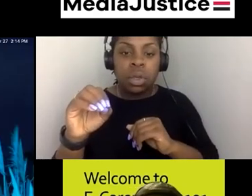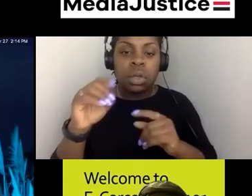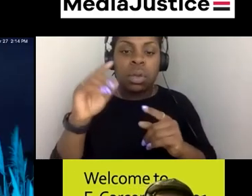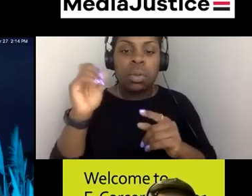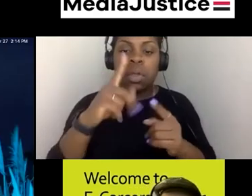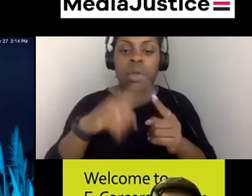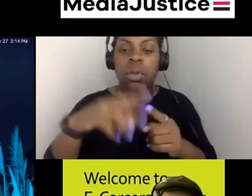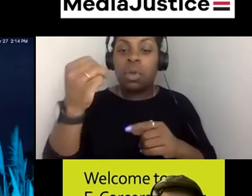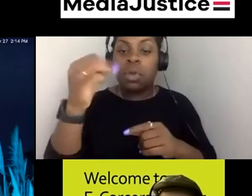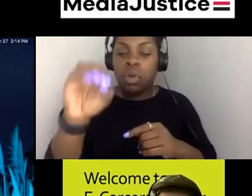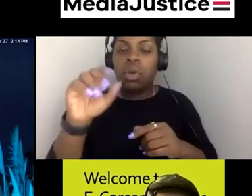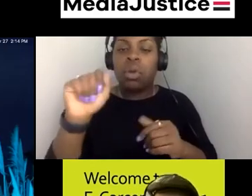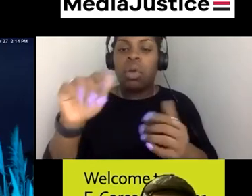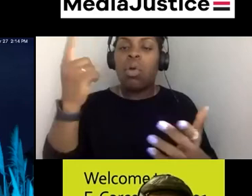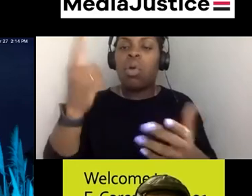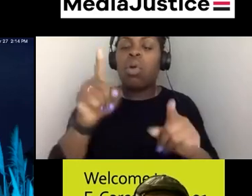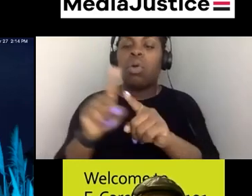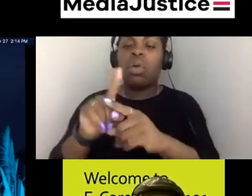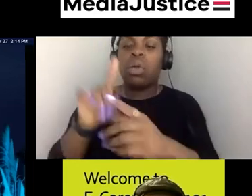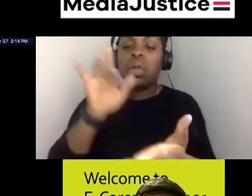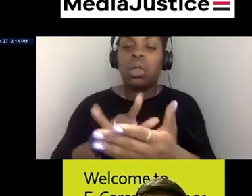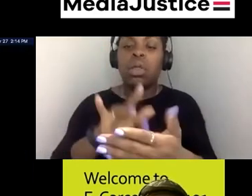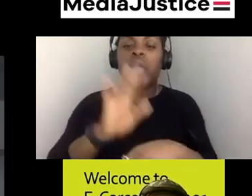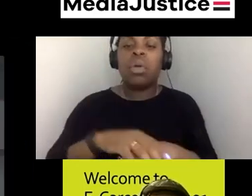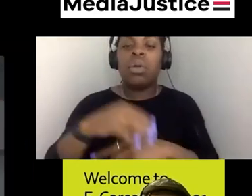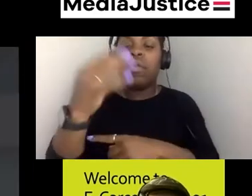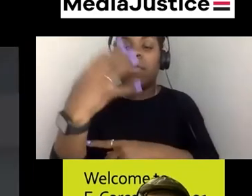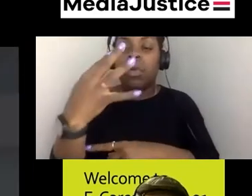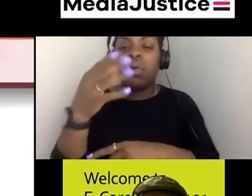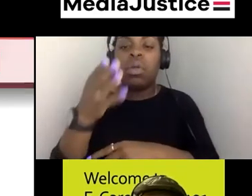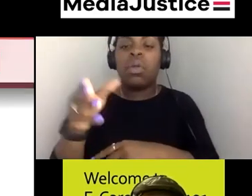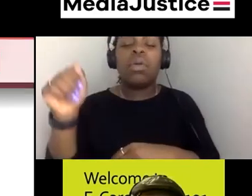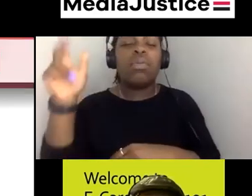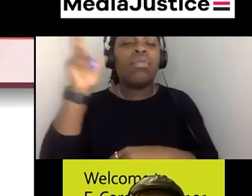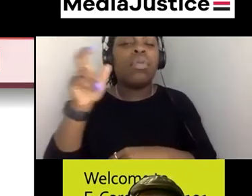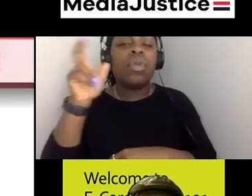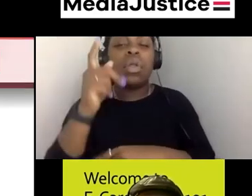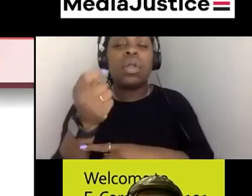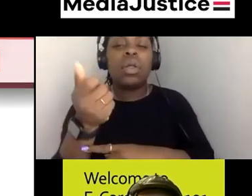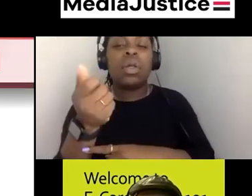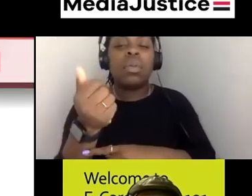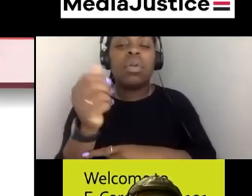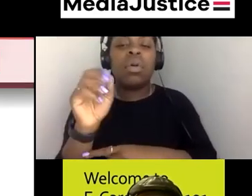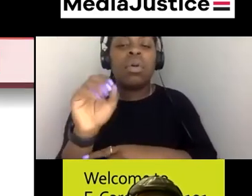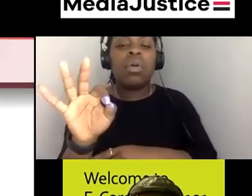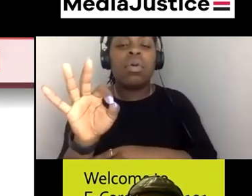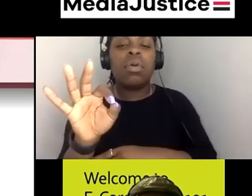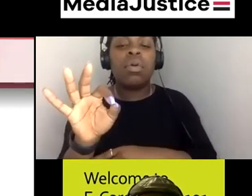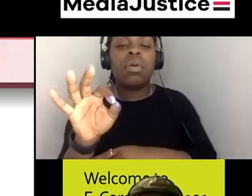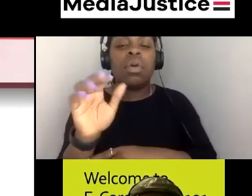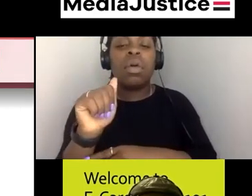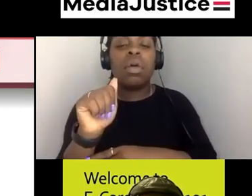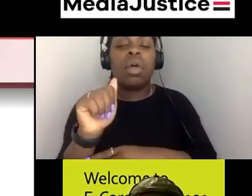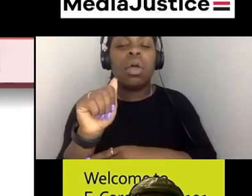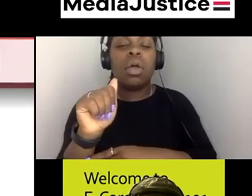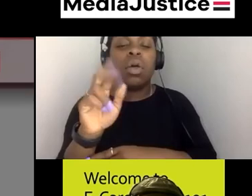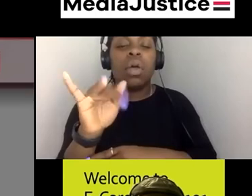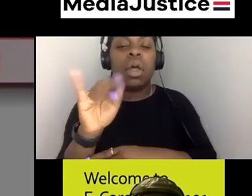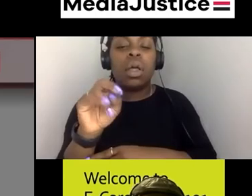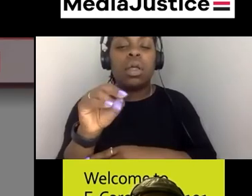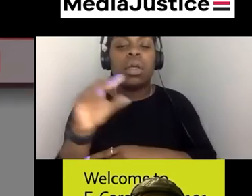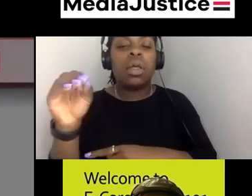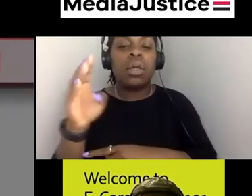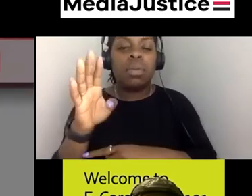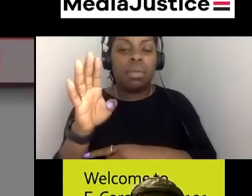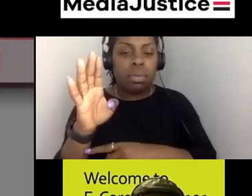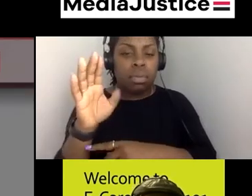Si volvemos a Missouri, también le podemos hacer clic en el video ahí. Podemos escuchar un poco sobre Ariana y su